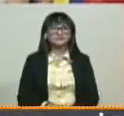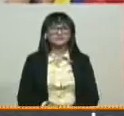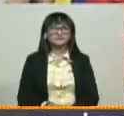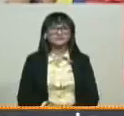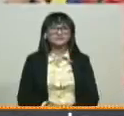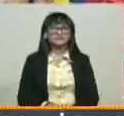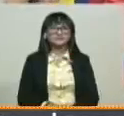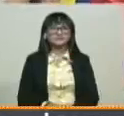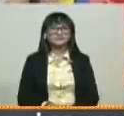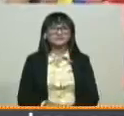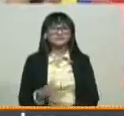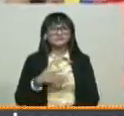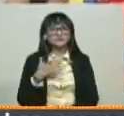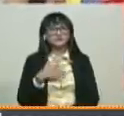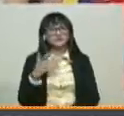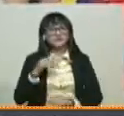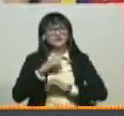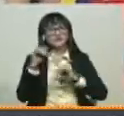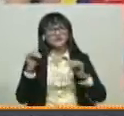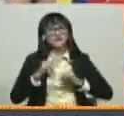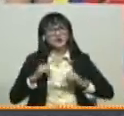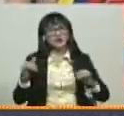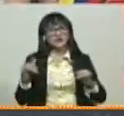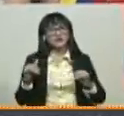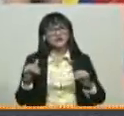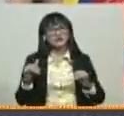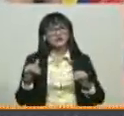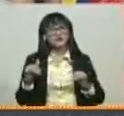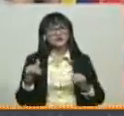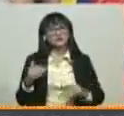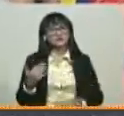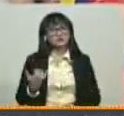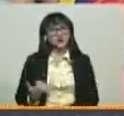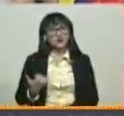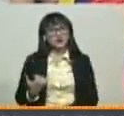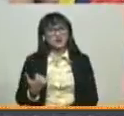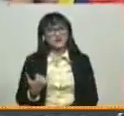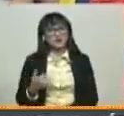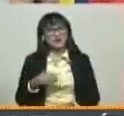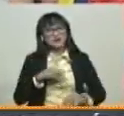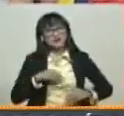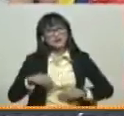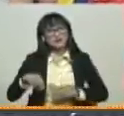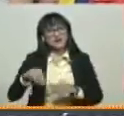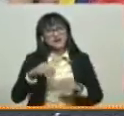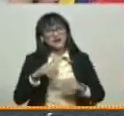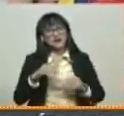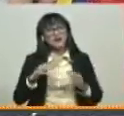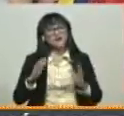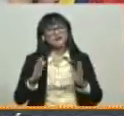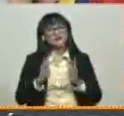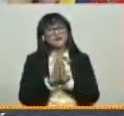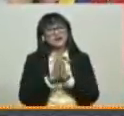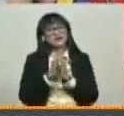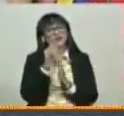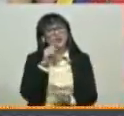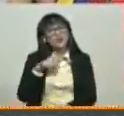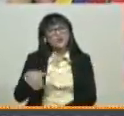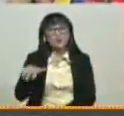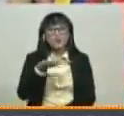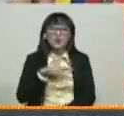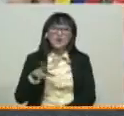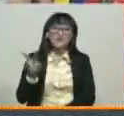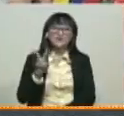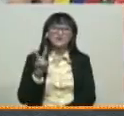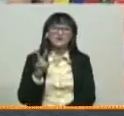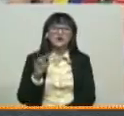Me siento muy feliz de estar en la tierra del santo del pueblo venezolano, José